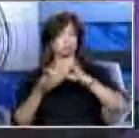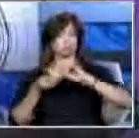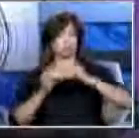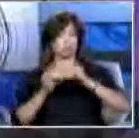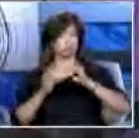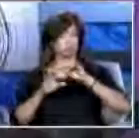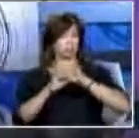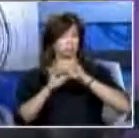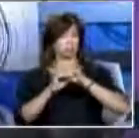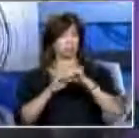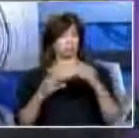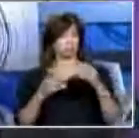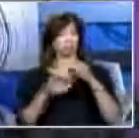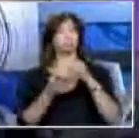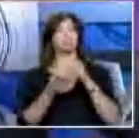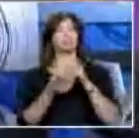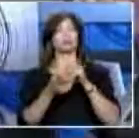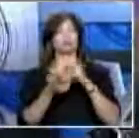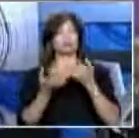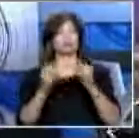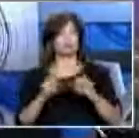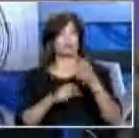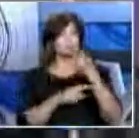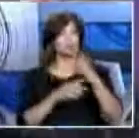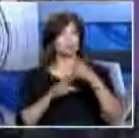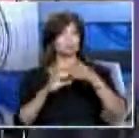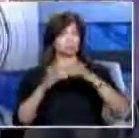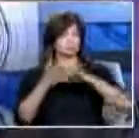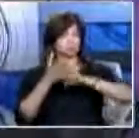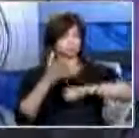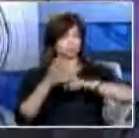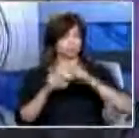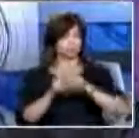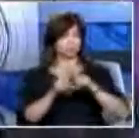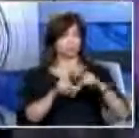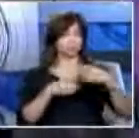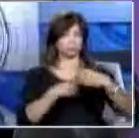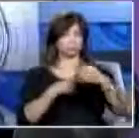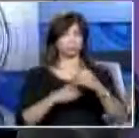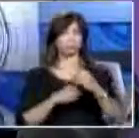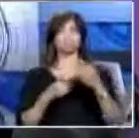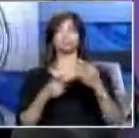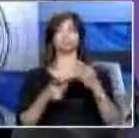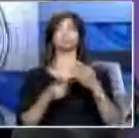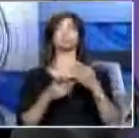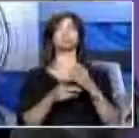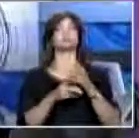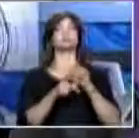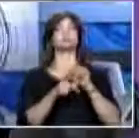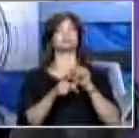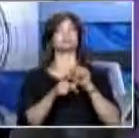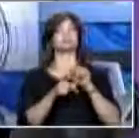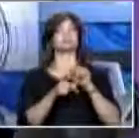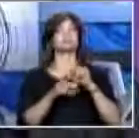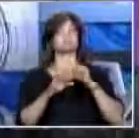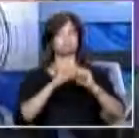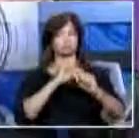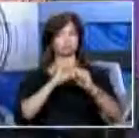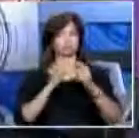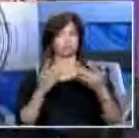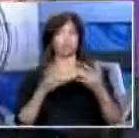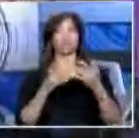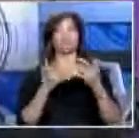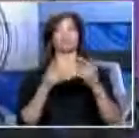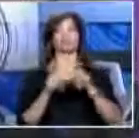en una institución financiera se pueden hacer retiros en las mismas oficinas de empresas prestadoras de servicios de telecomunicaciones y